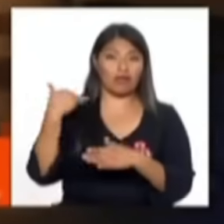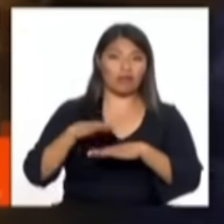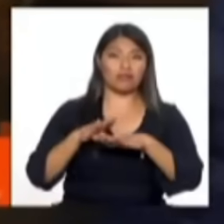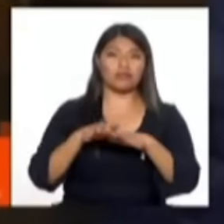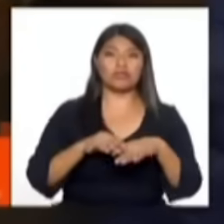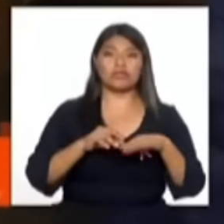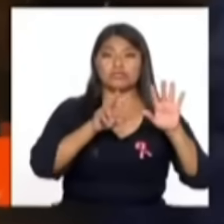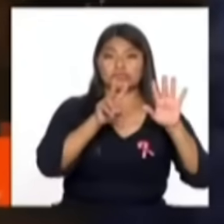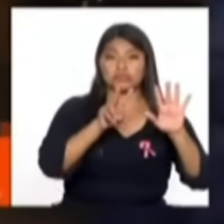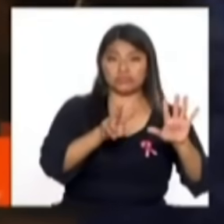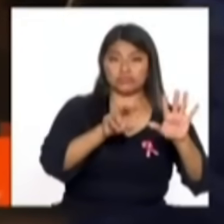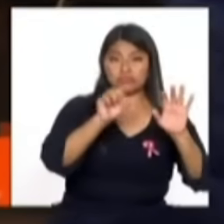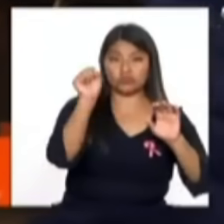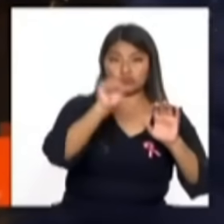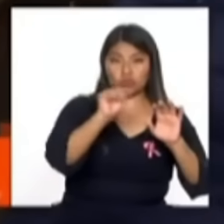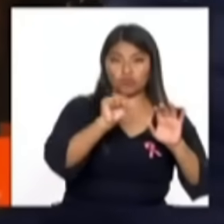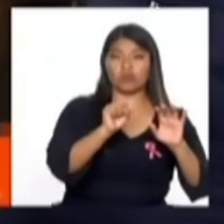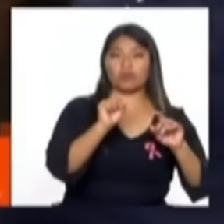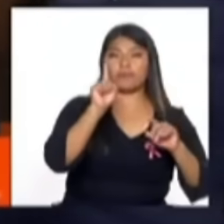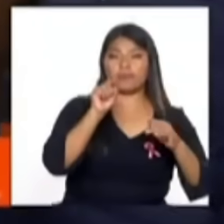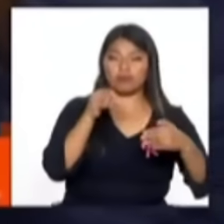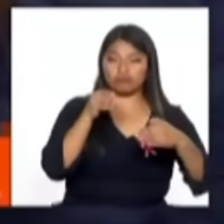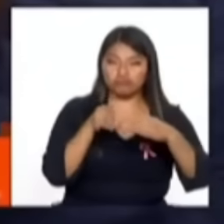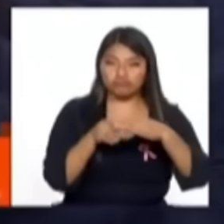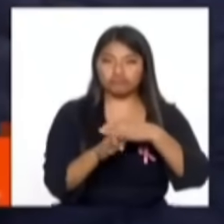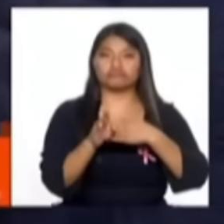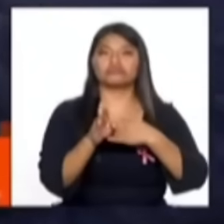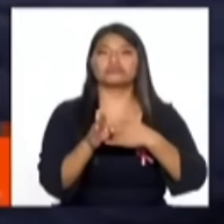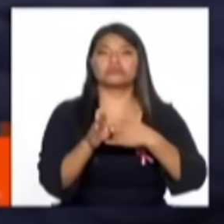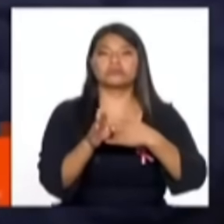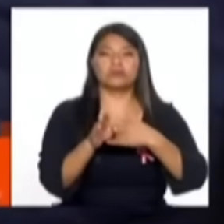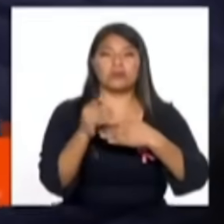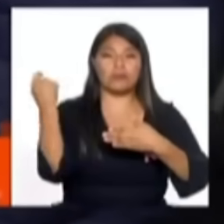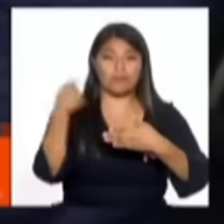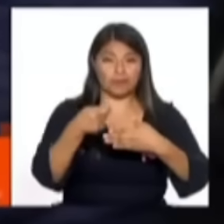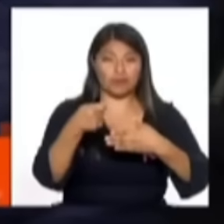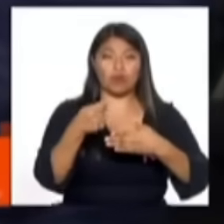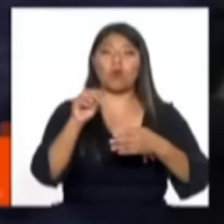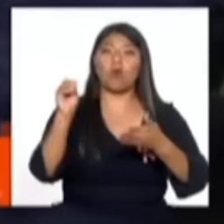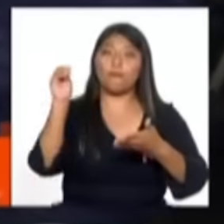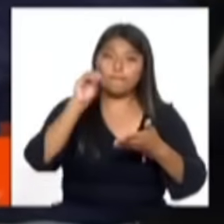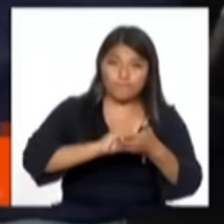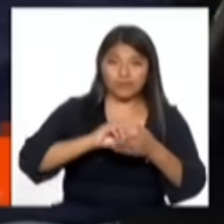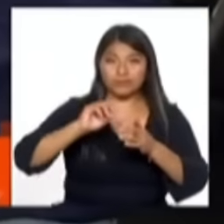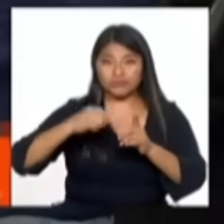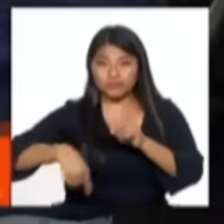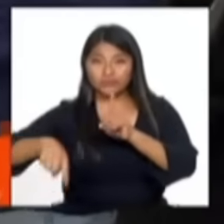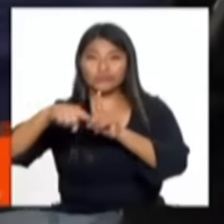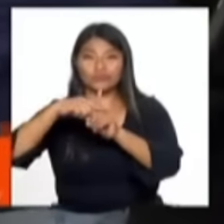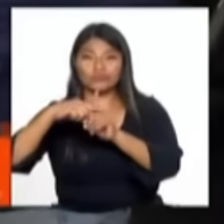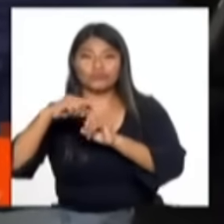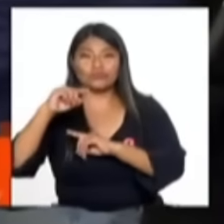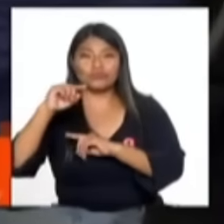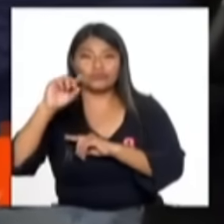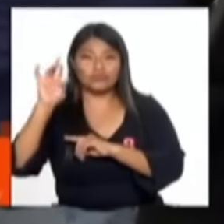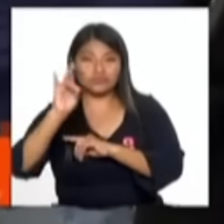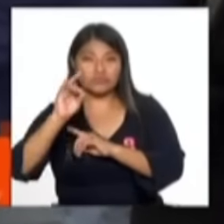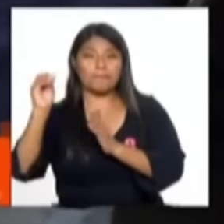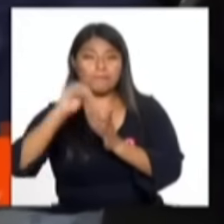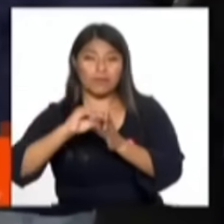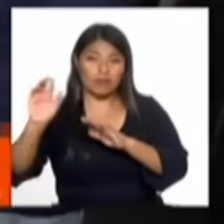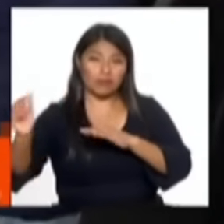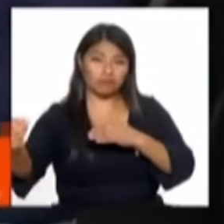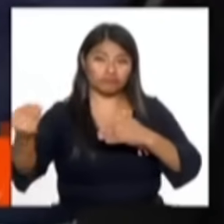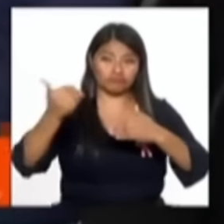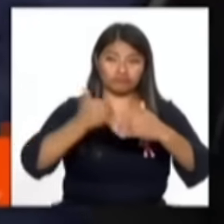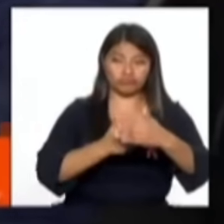de 7 soles y ahora a partir del 15 de julio se va a implementar otro pago adicional por sacar la mercadería, es decir, estarían